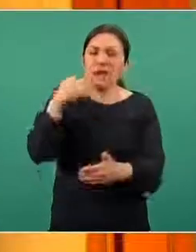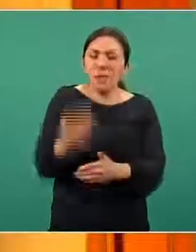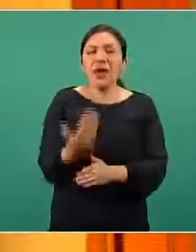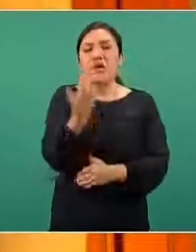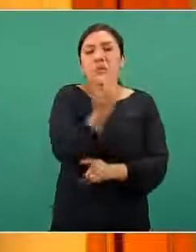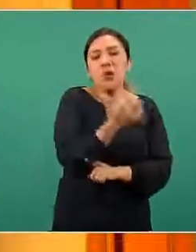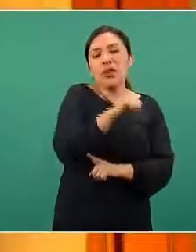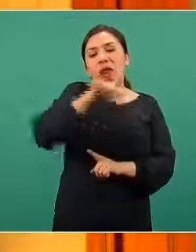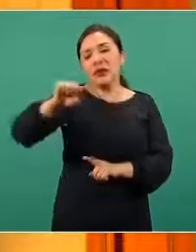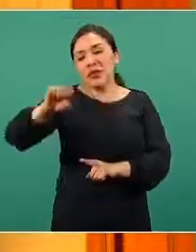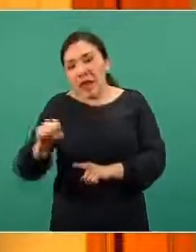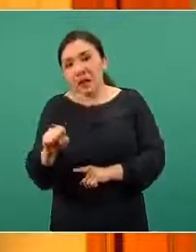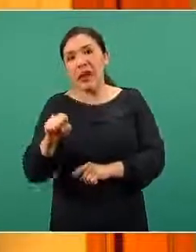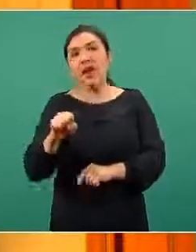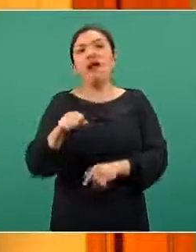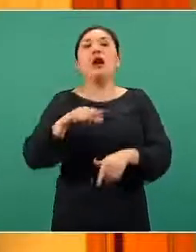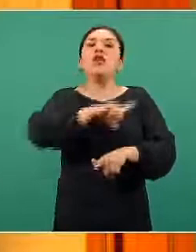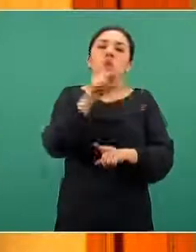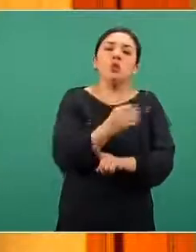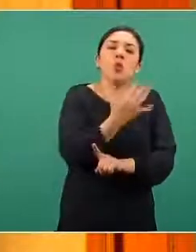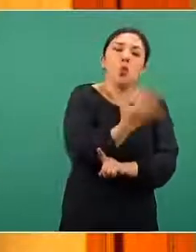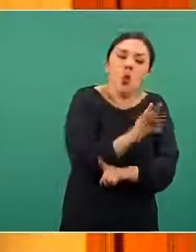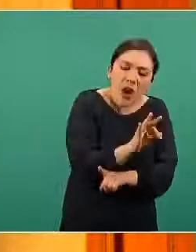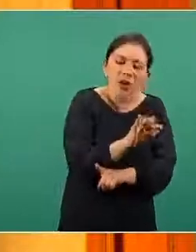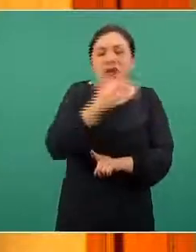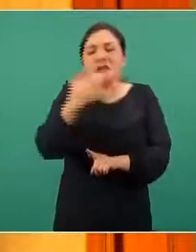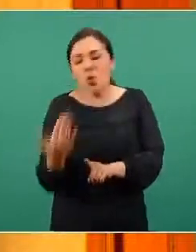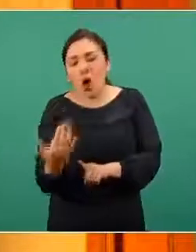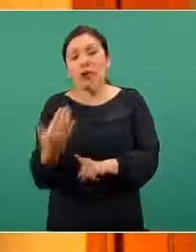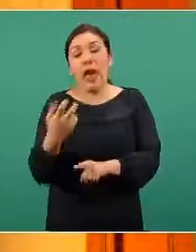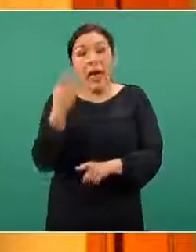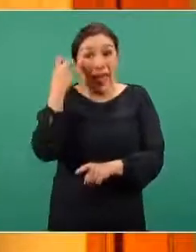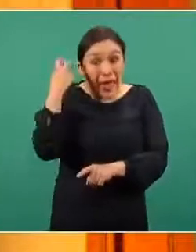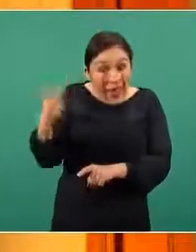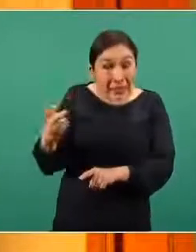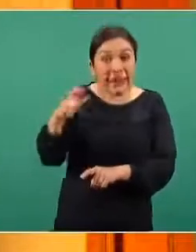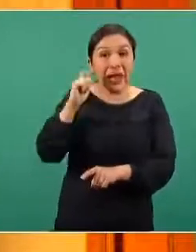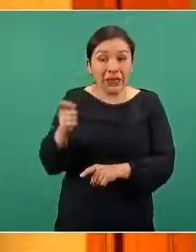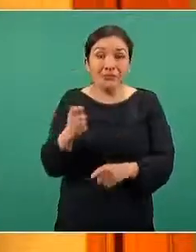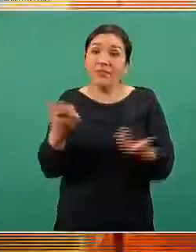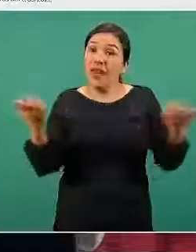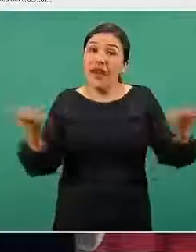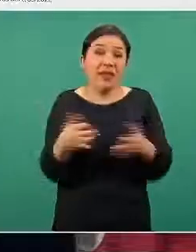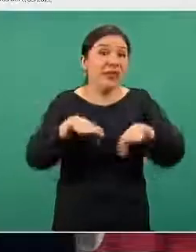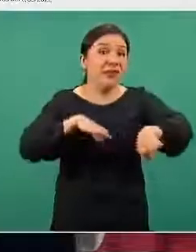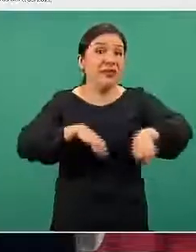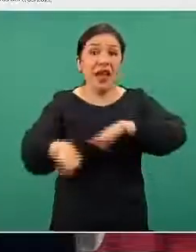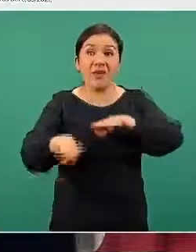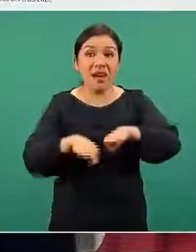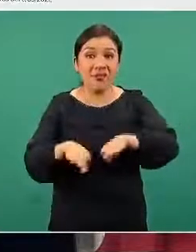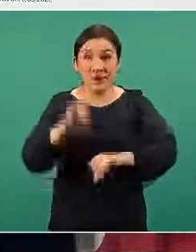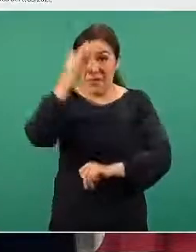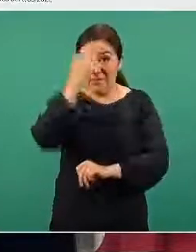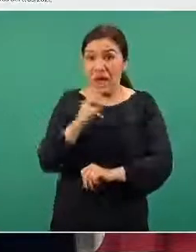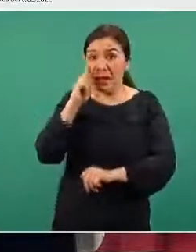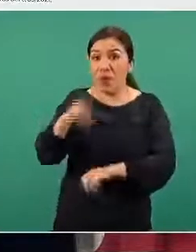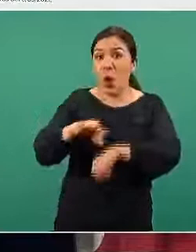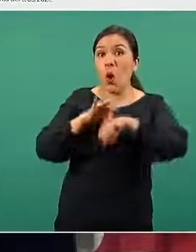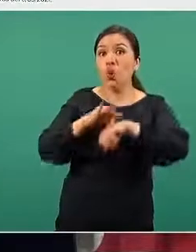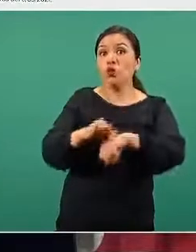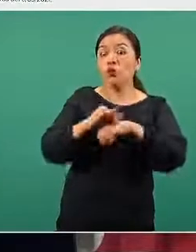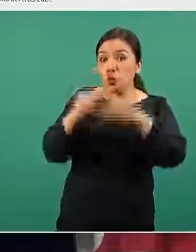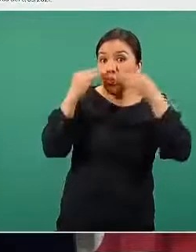50, 60 y seguramente 40, 50. Esta es la tarea. Las imágenes son